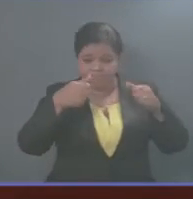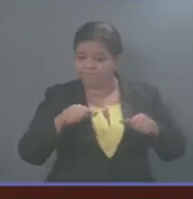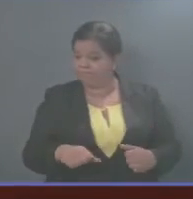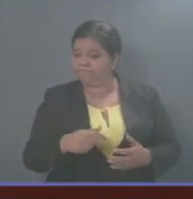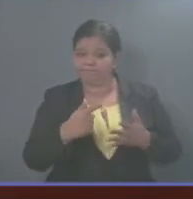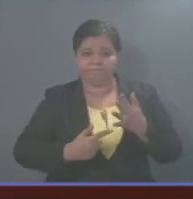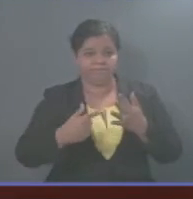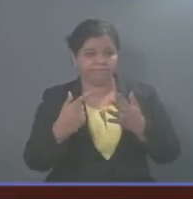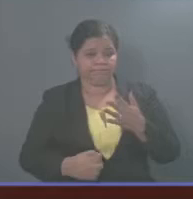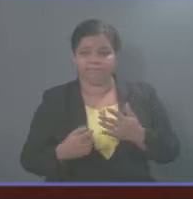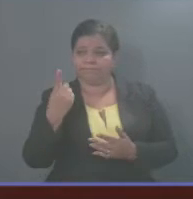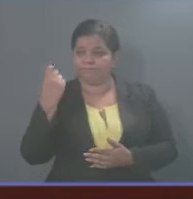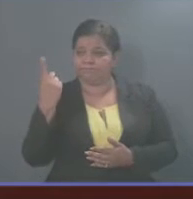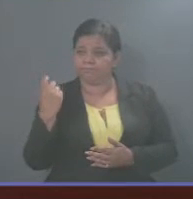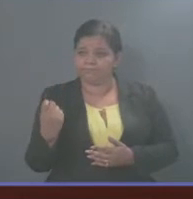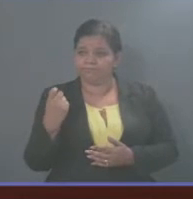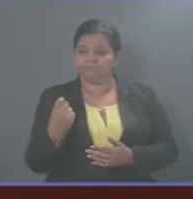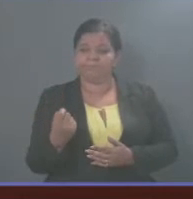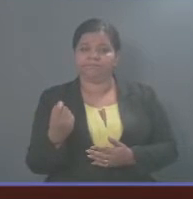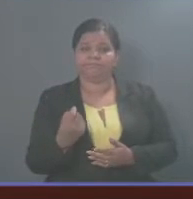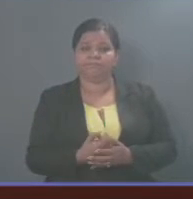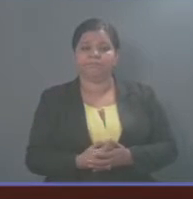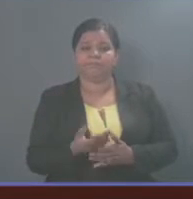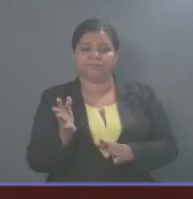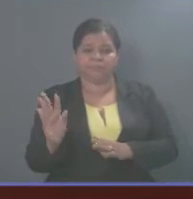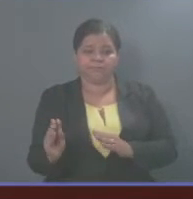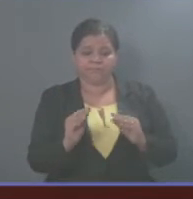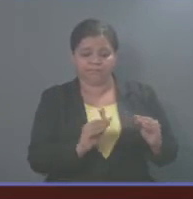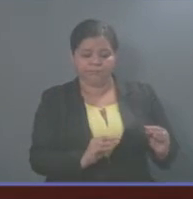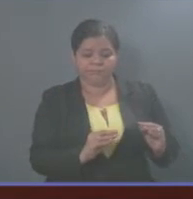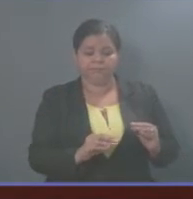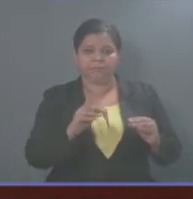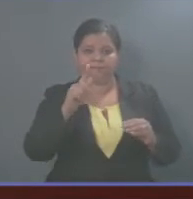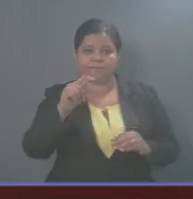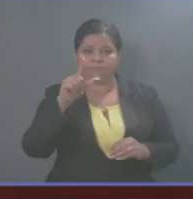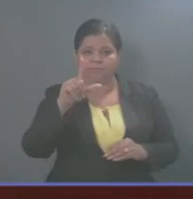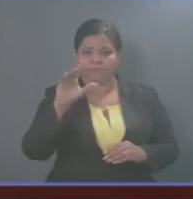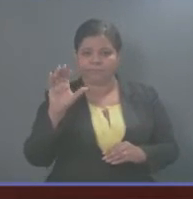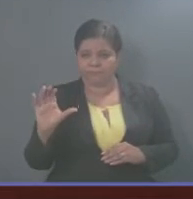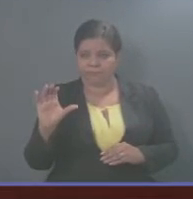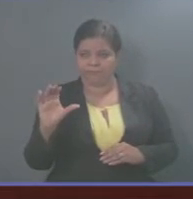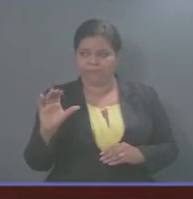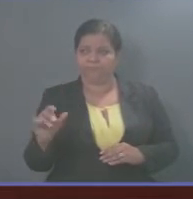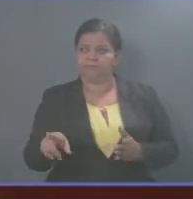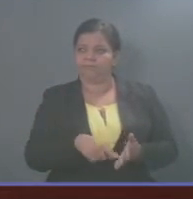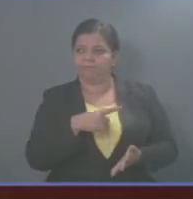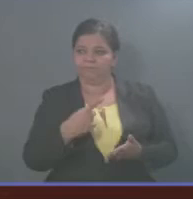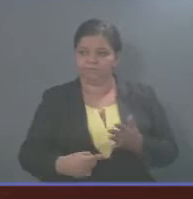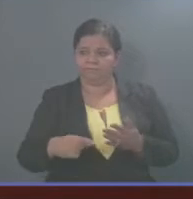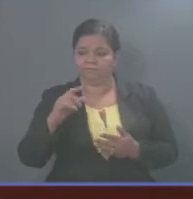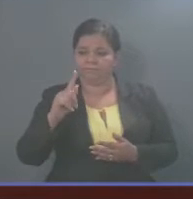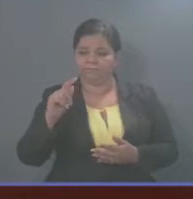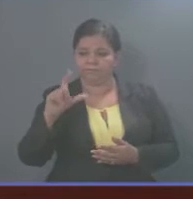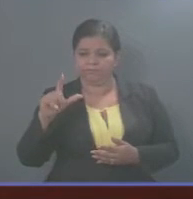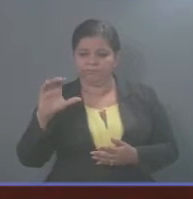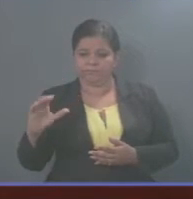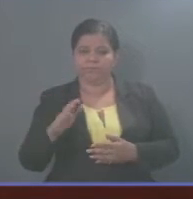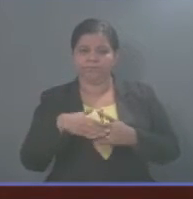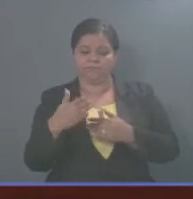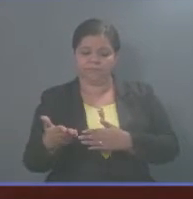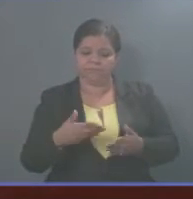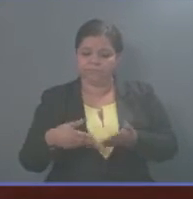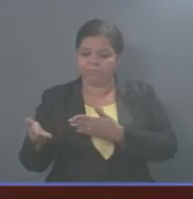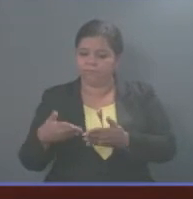leyes pendientes para implementar el TLC, se derogue el TLC y se negocie el